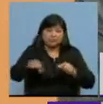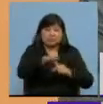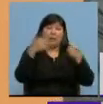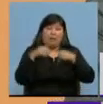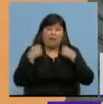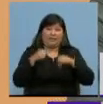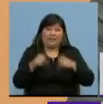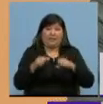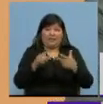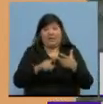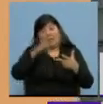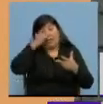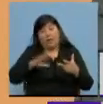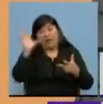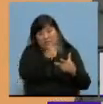sorteo